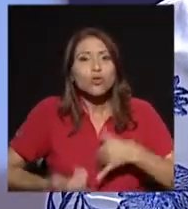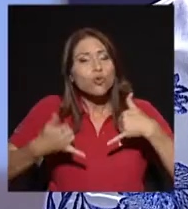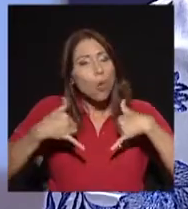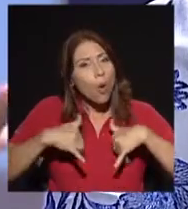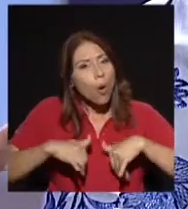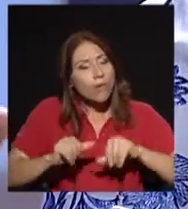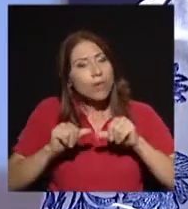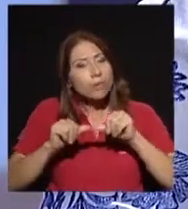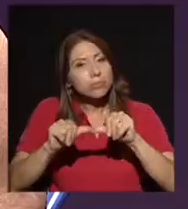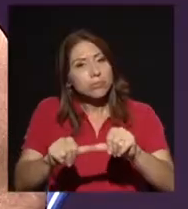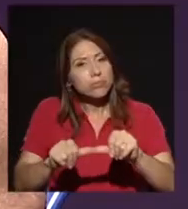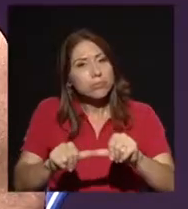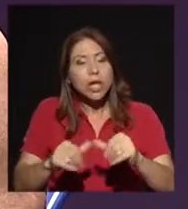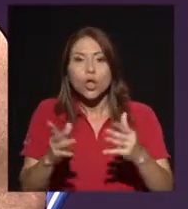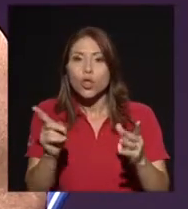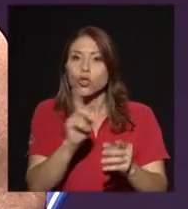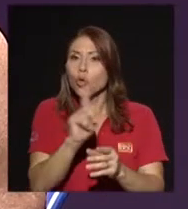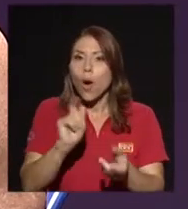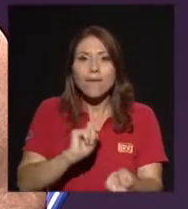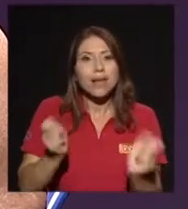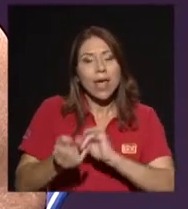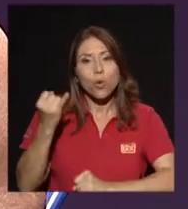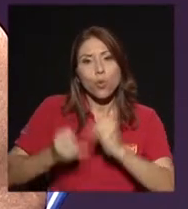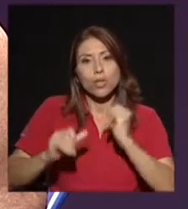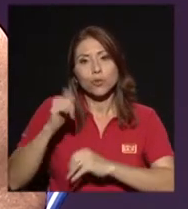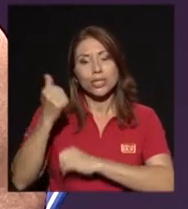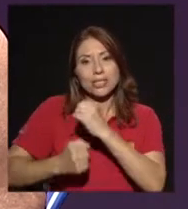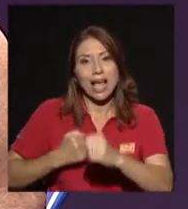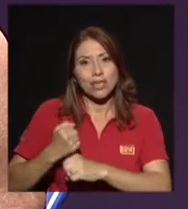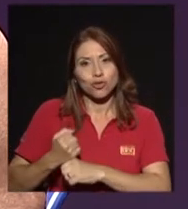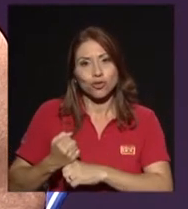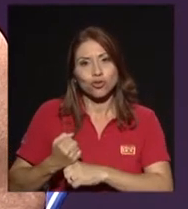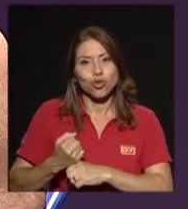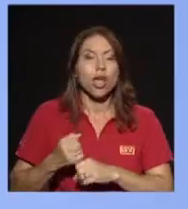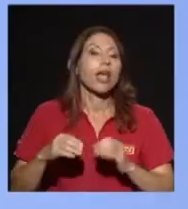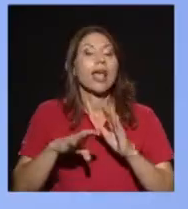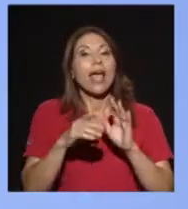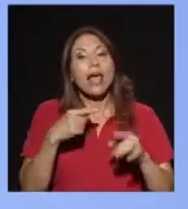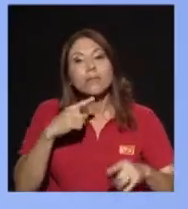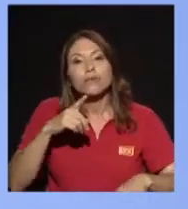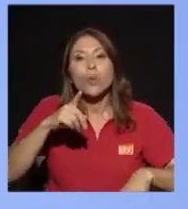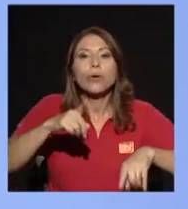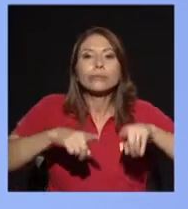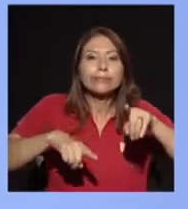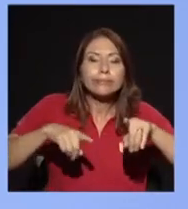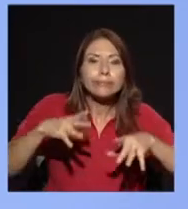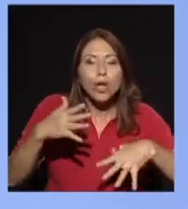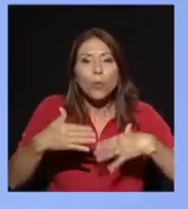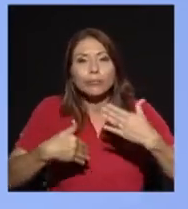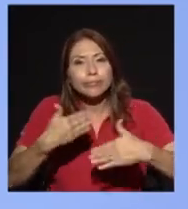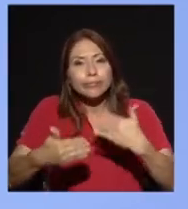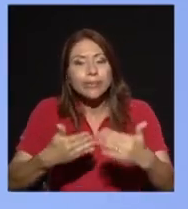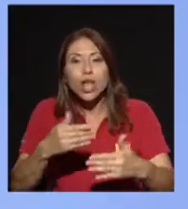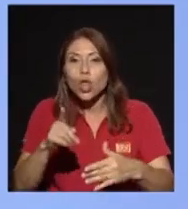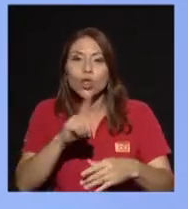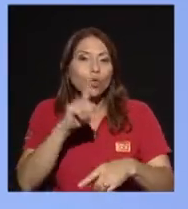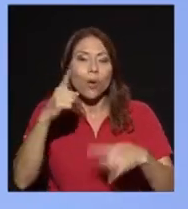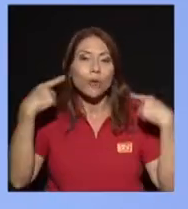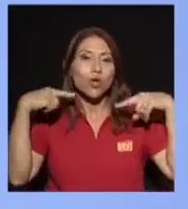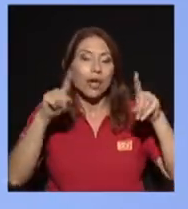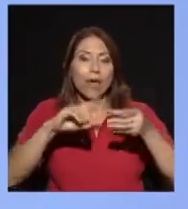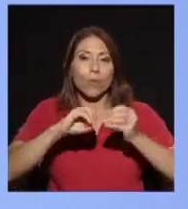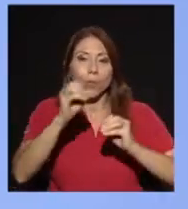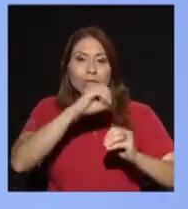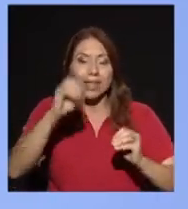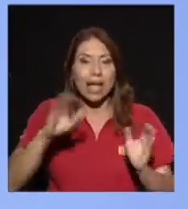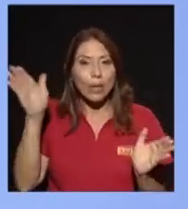en los últimos 10 años, mantenimos, hay una, empieza a subir, baja un poquito y vuelve a subir, o sea, no hemos logrado como bajar esa tasa, hemos decidido